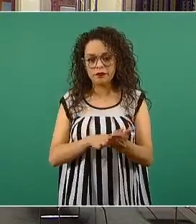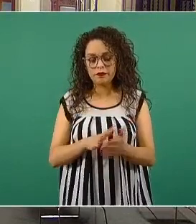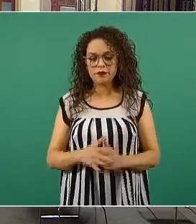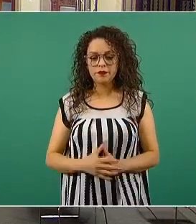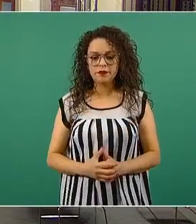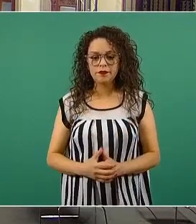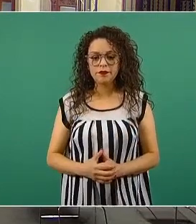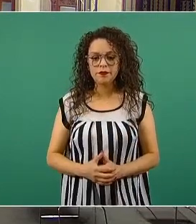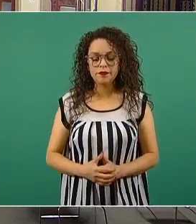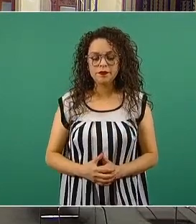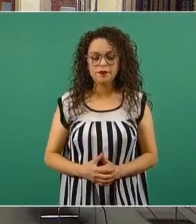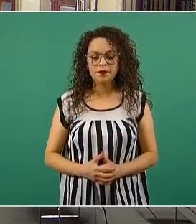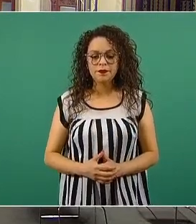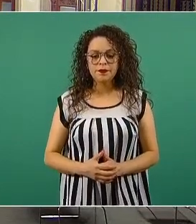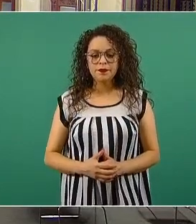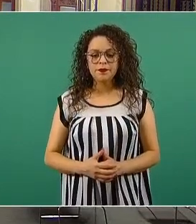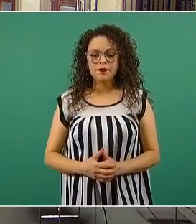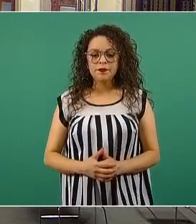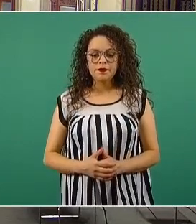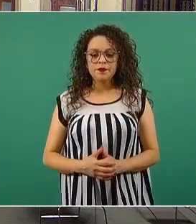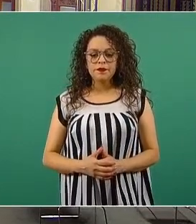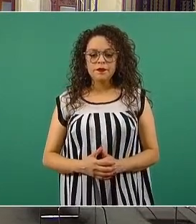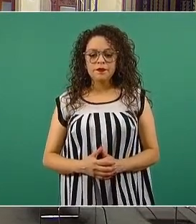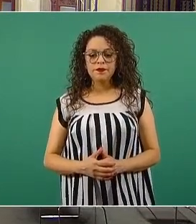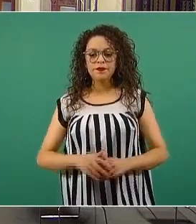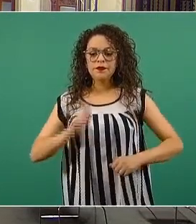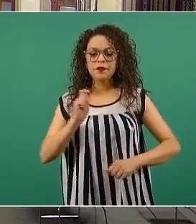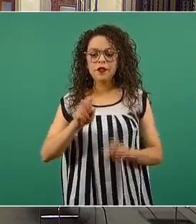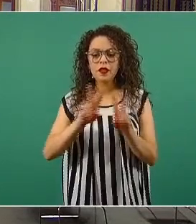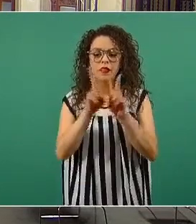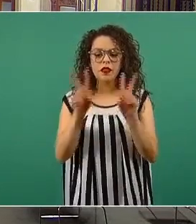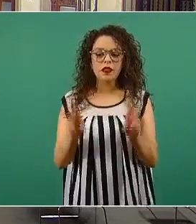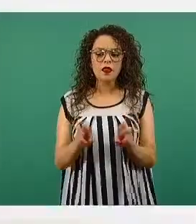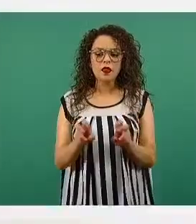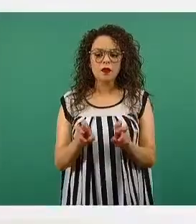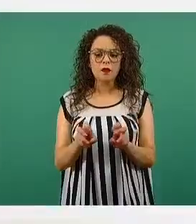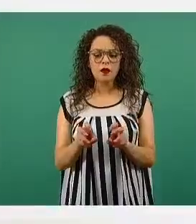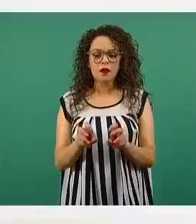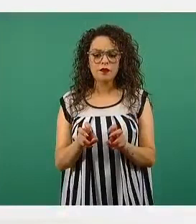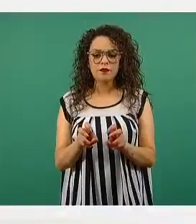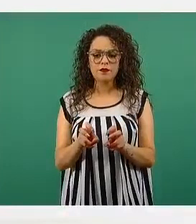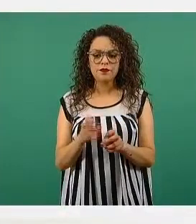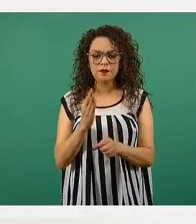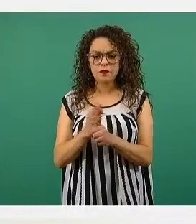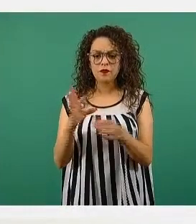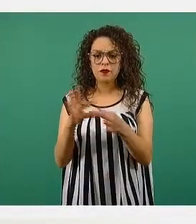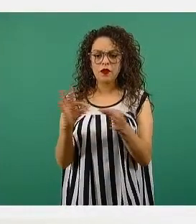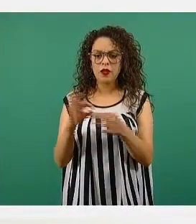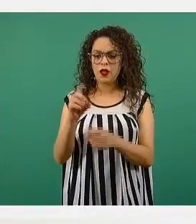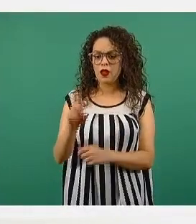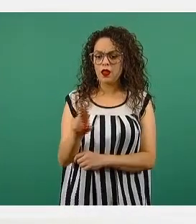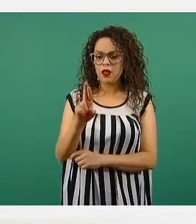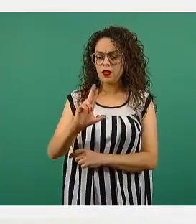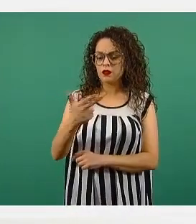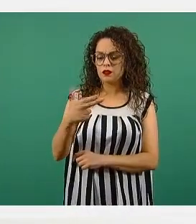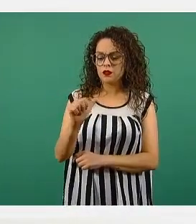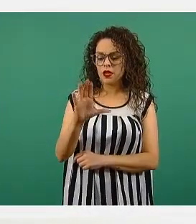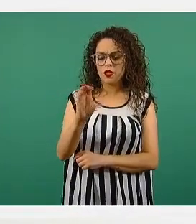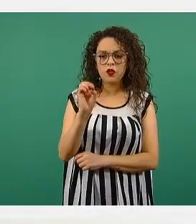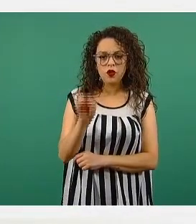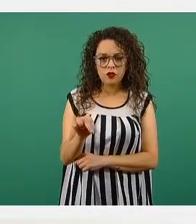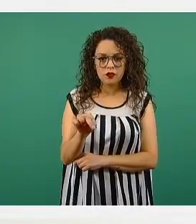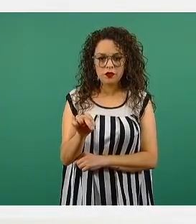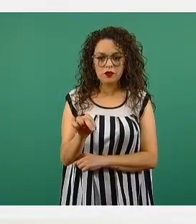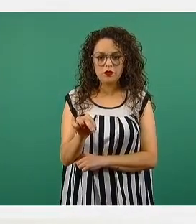diapositiva introductoria al tema que nos va a hablar el doctor Chacón. Recordad, no habíamos ya dado